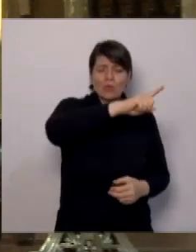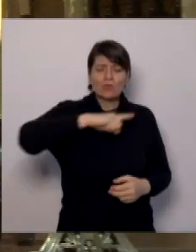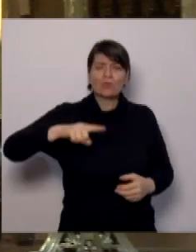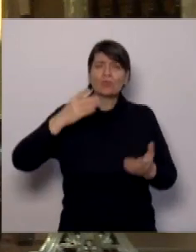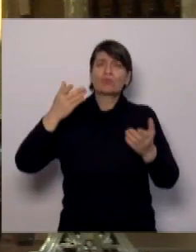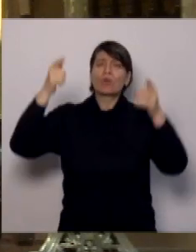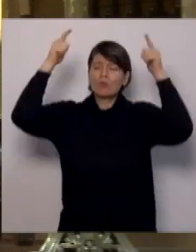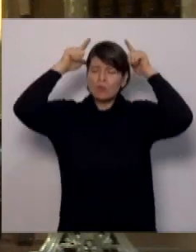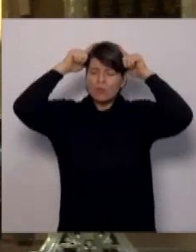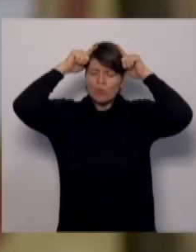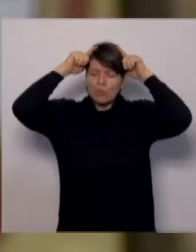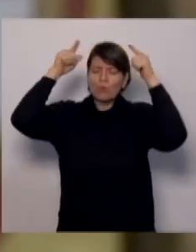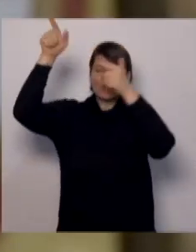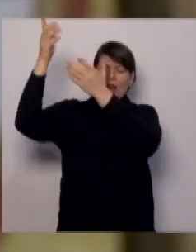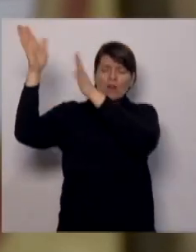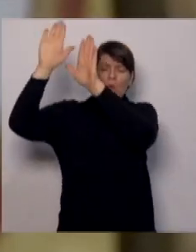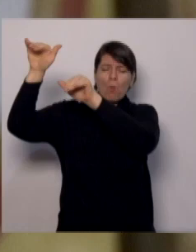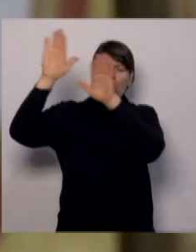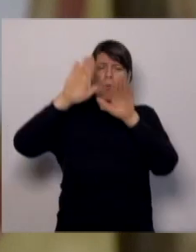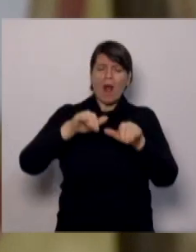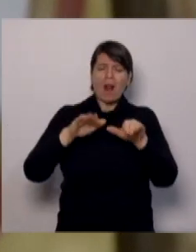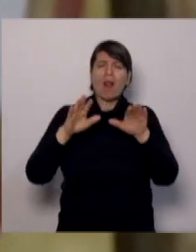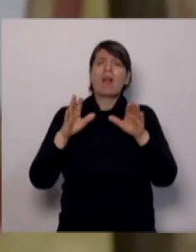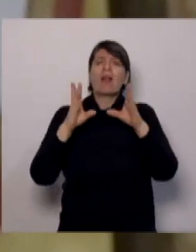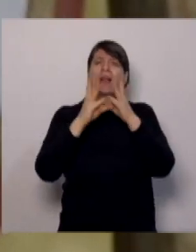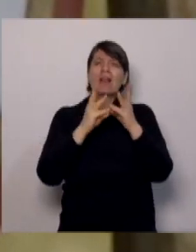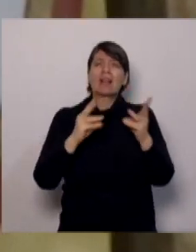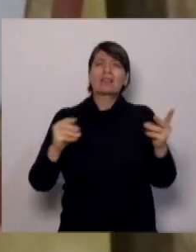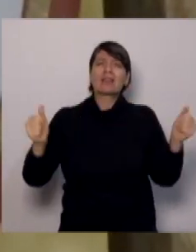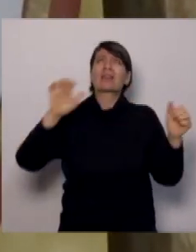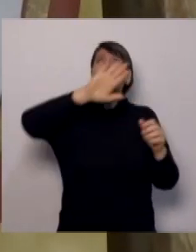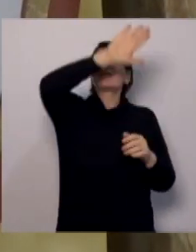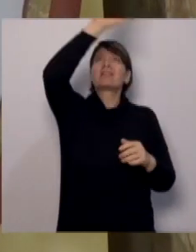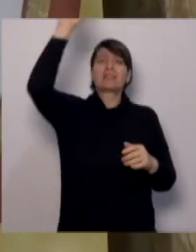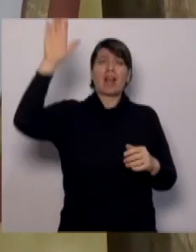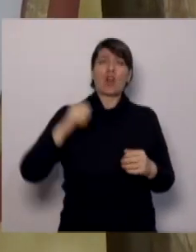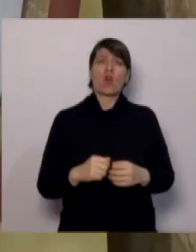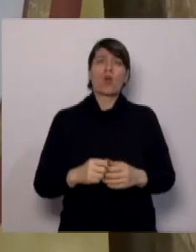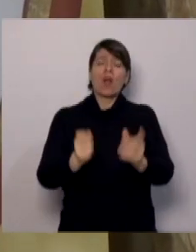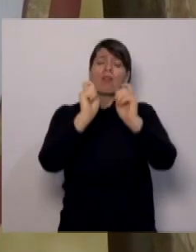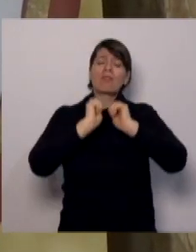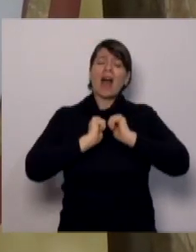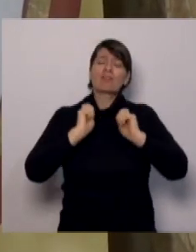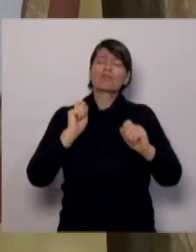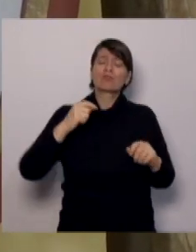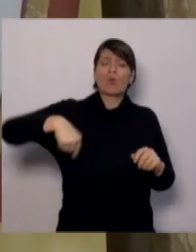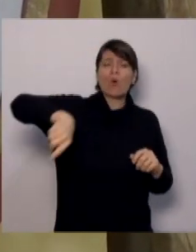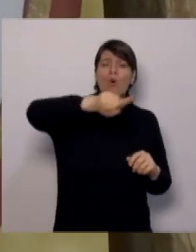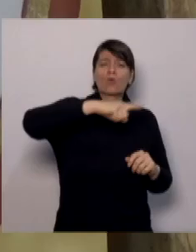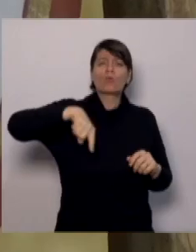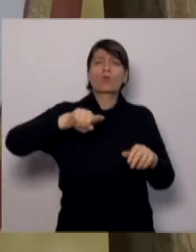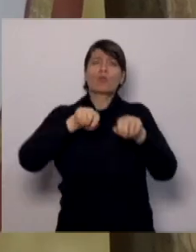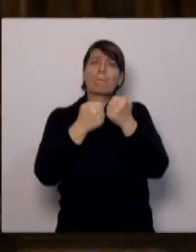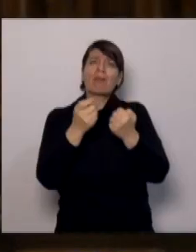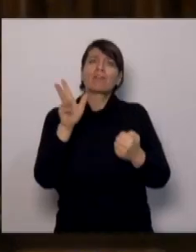tu reino, hágase tu voluntad en la tierra como en el cielo. Danos hoy nuestro pan de